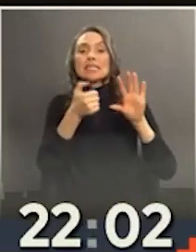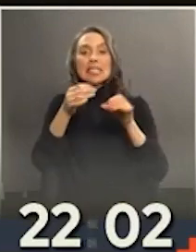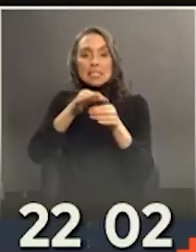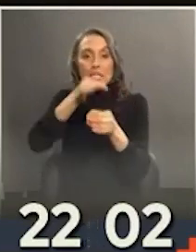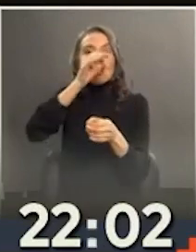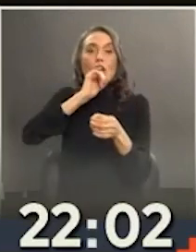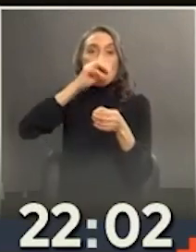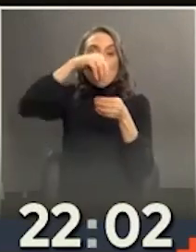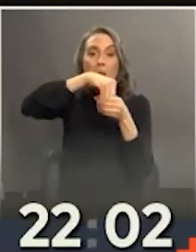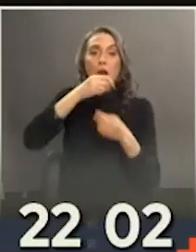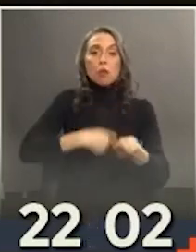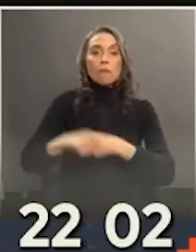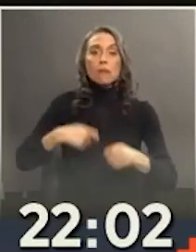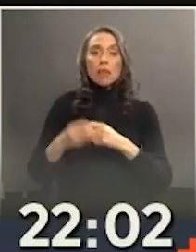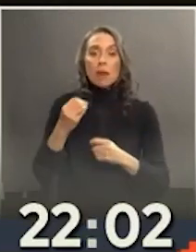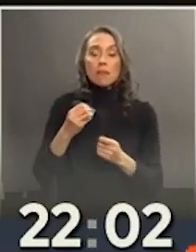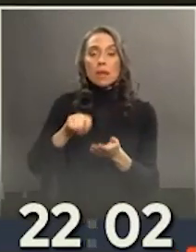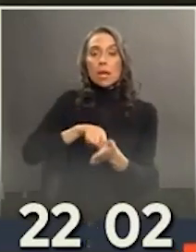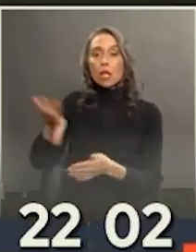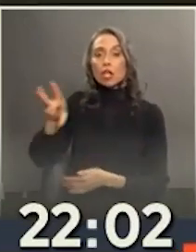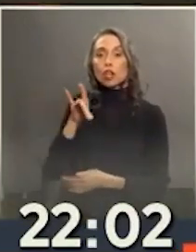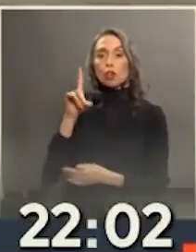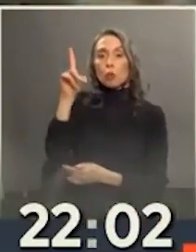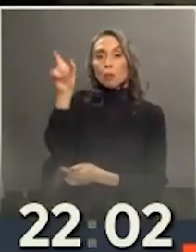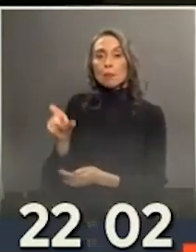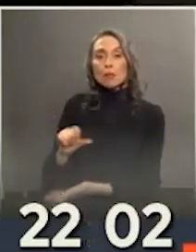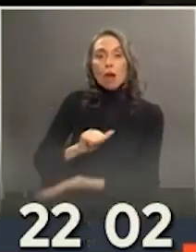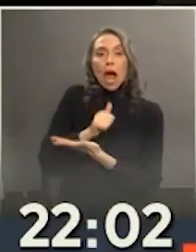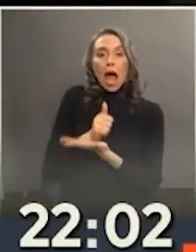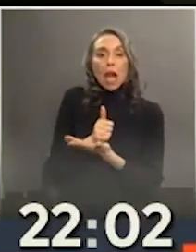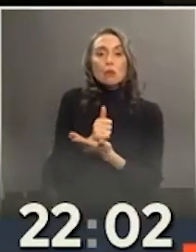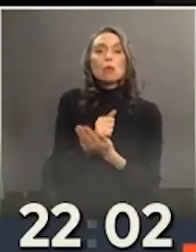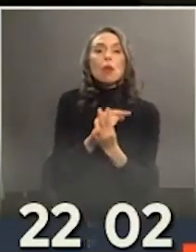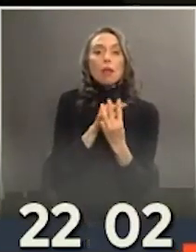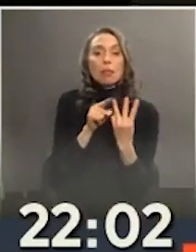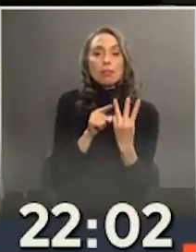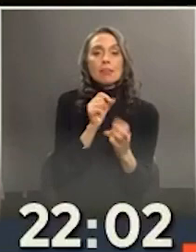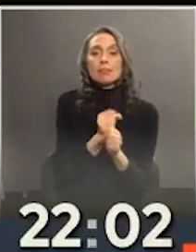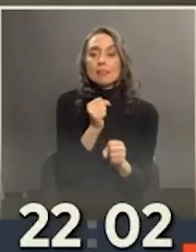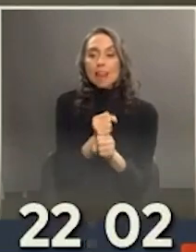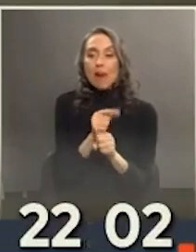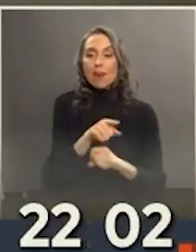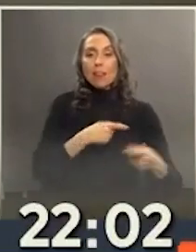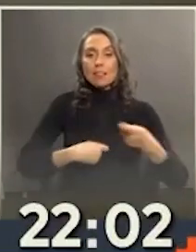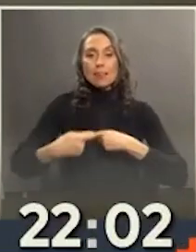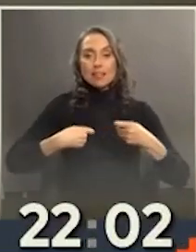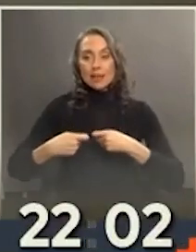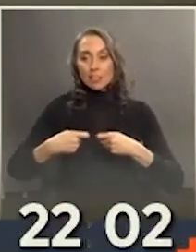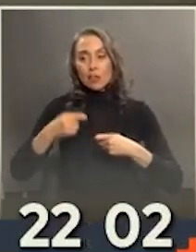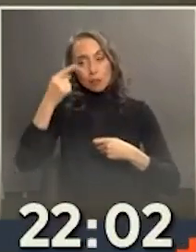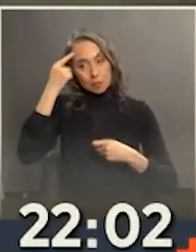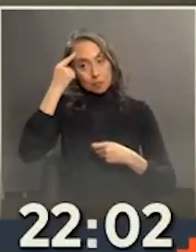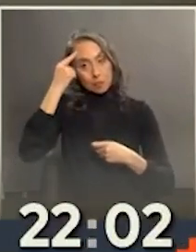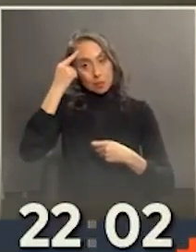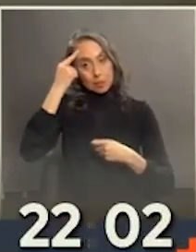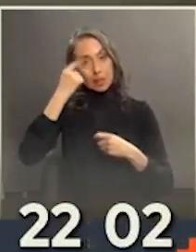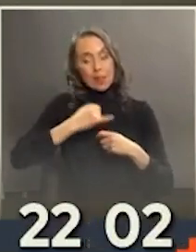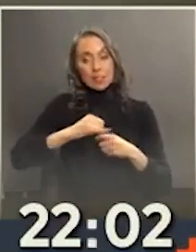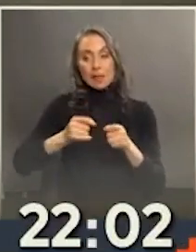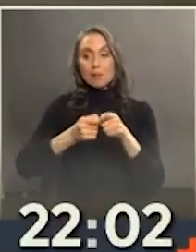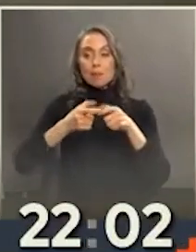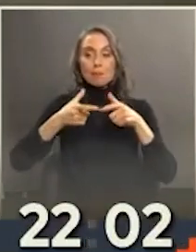bien les va que contrataron a un ayudante. Hoy son 3 los que trabajan en el negocio que proyectan. Seguirá